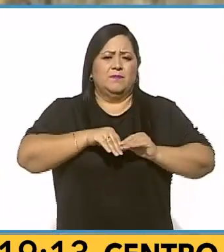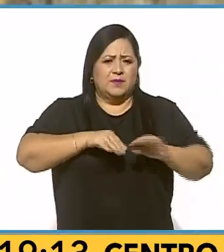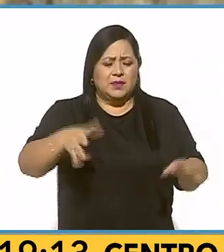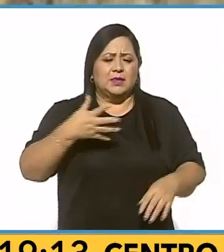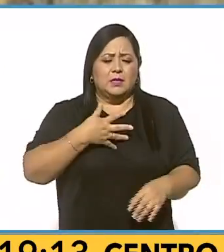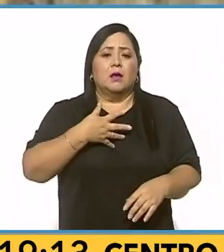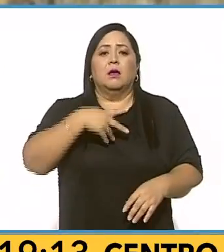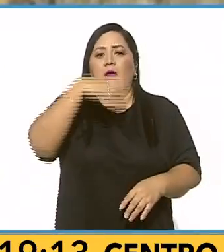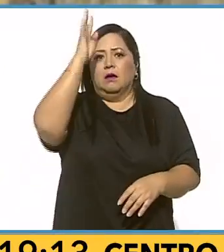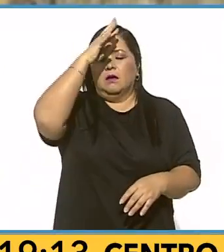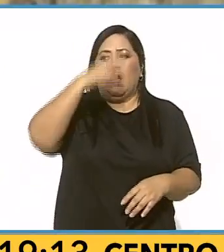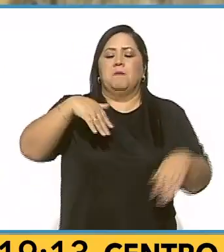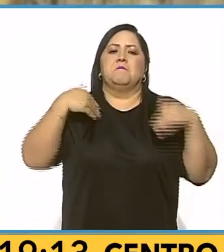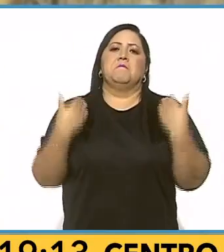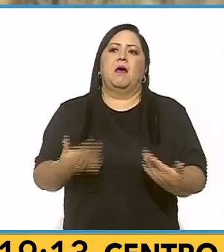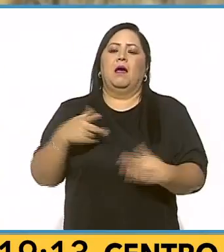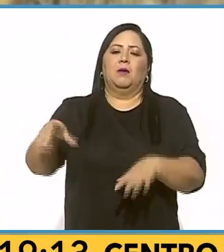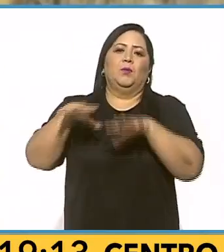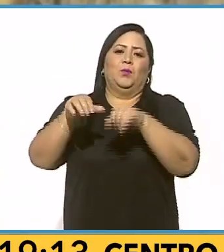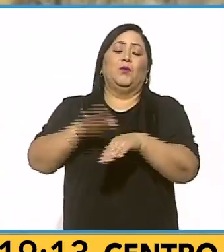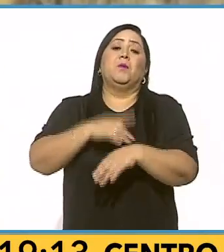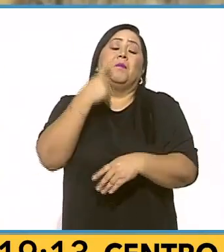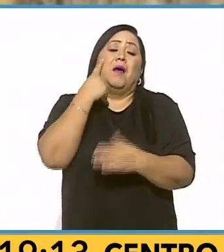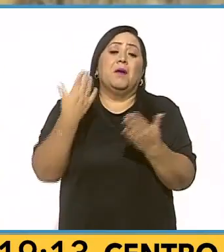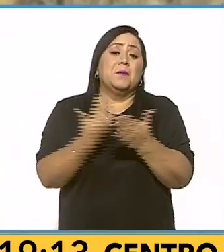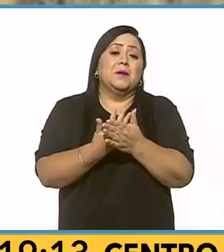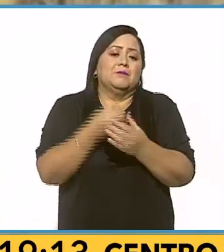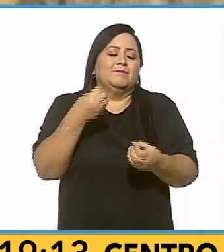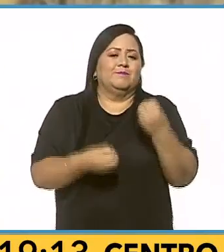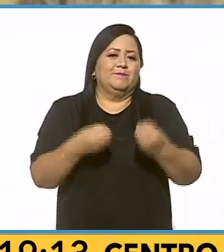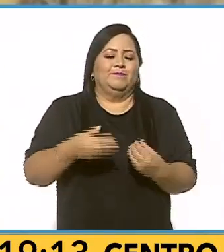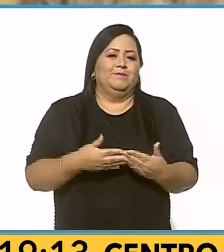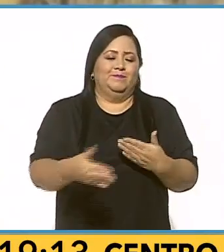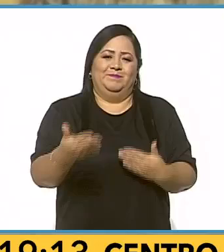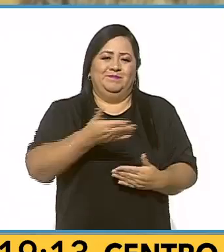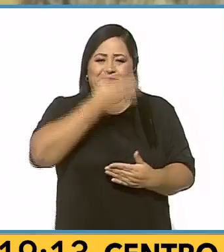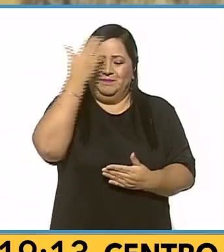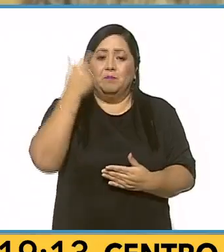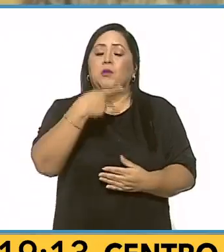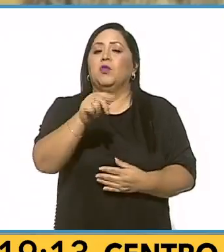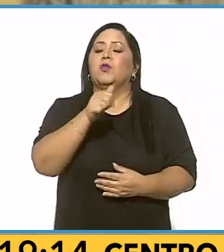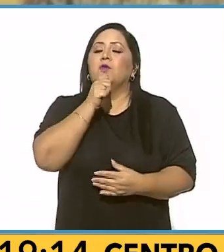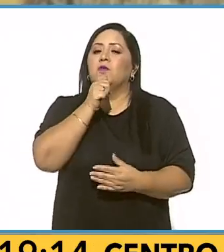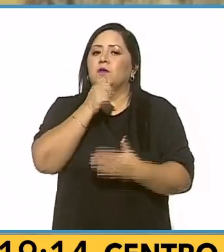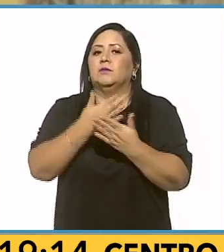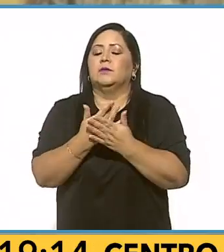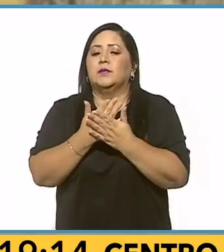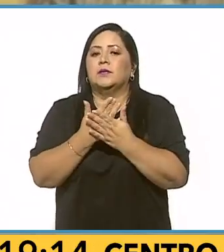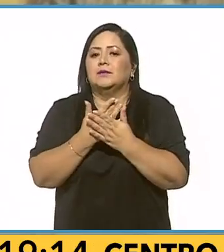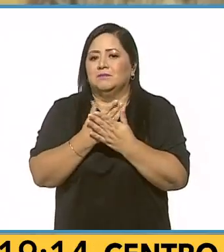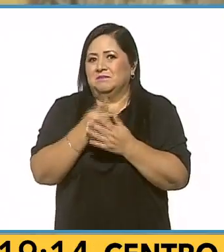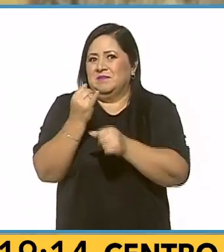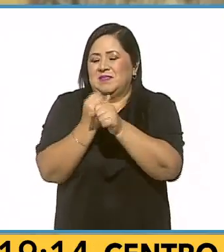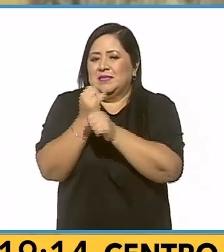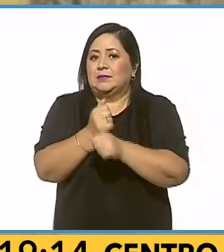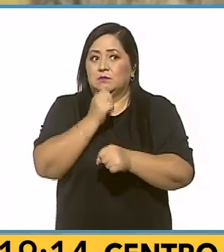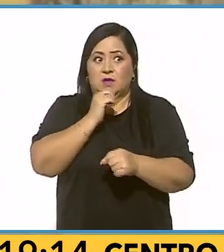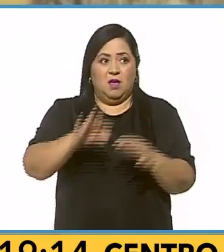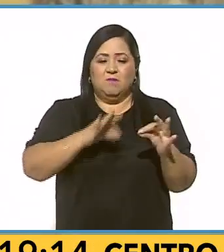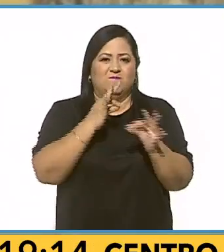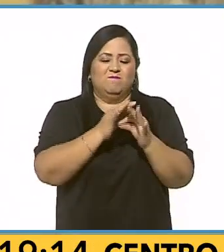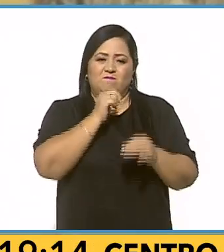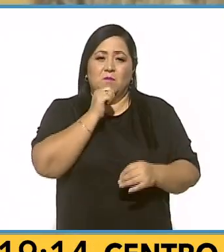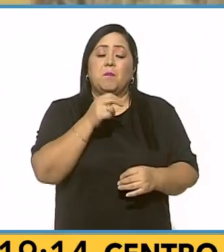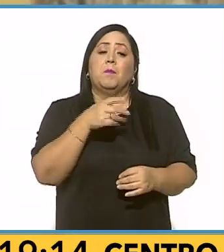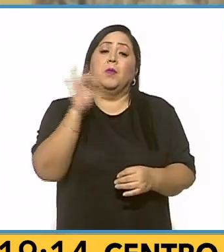gobierno de Trump le vendría de maravilla. Entonces, vamos a ver ahí si yo no me, yo, todavía estamos tratando de descifrar ese asunto. A lo